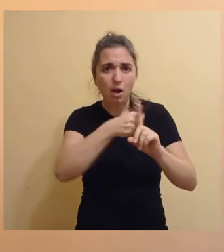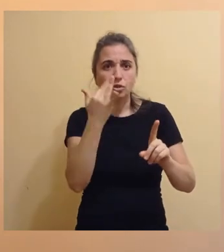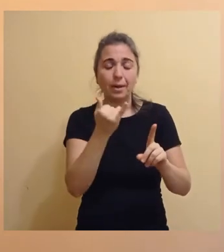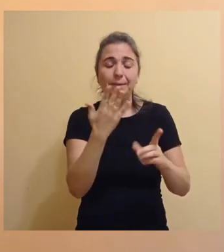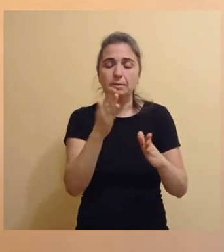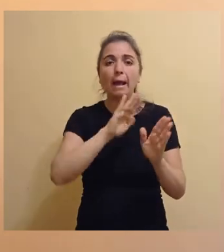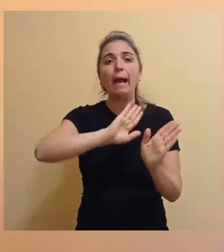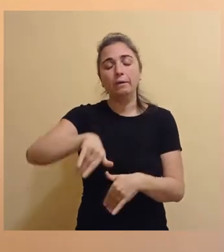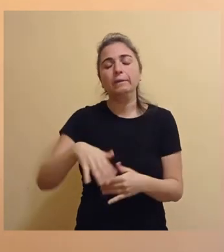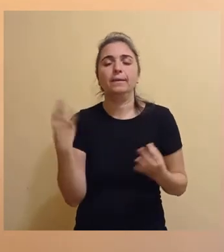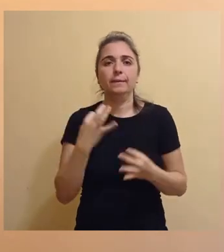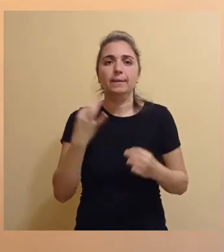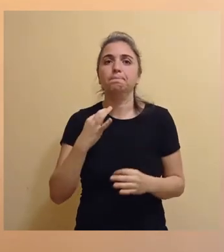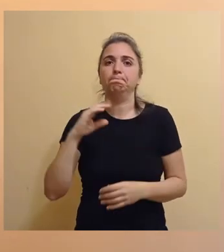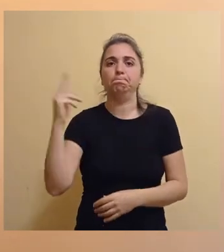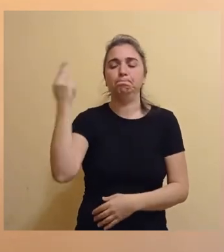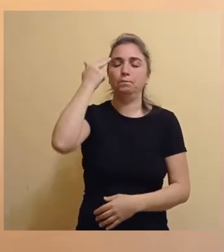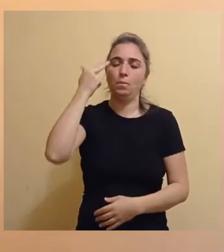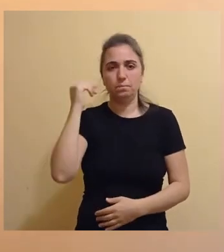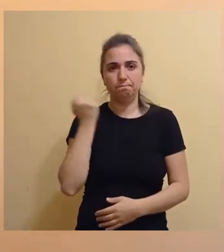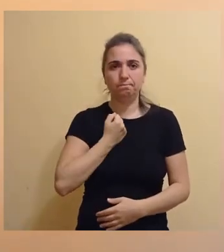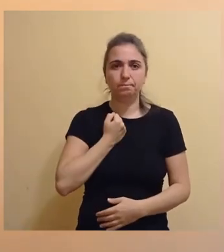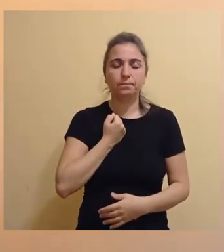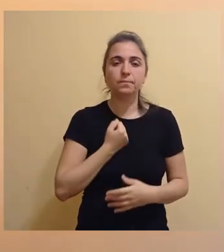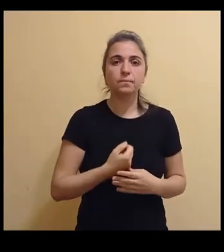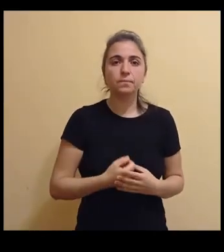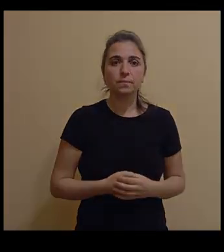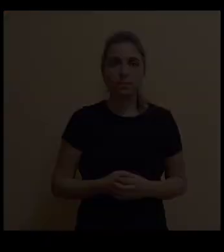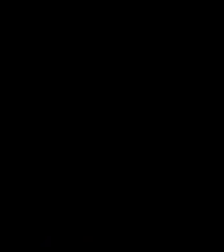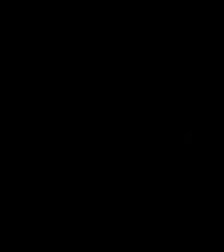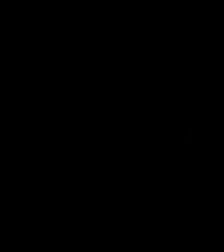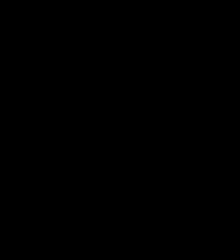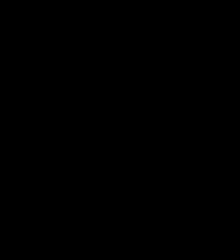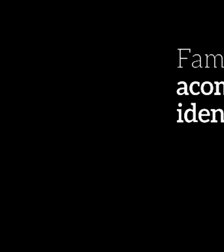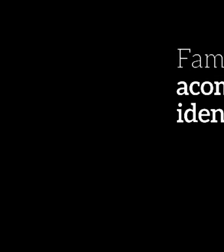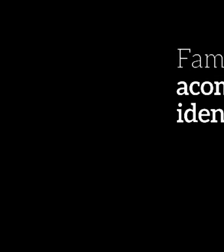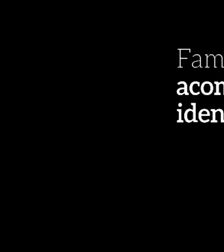y el ciberacoso que recibía, se acabó suicidando.